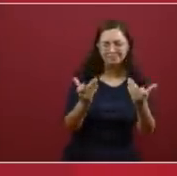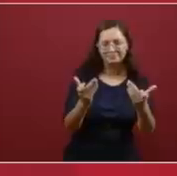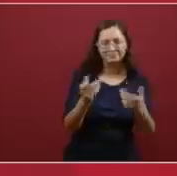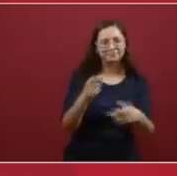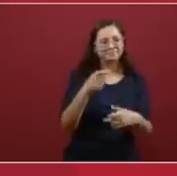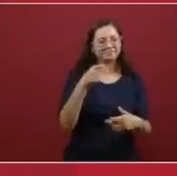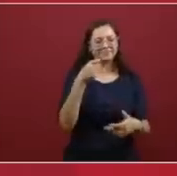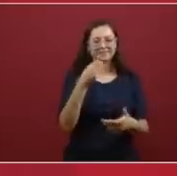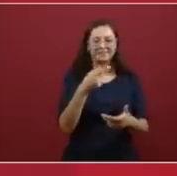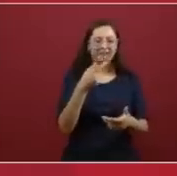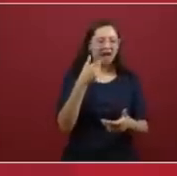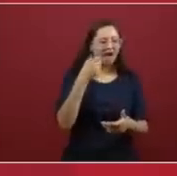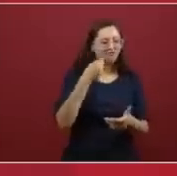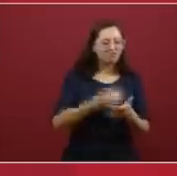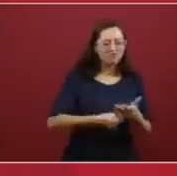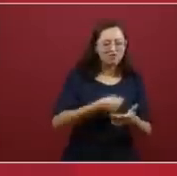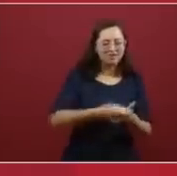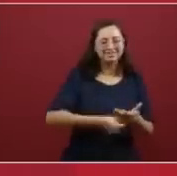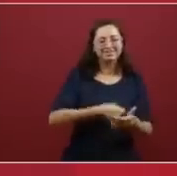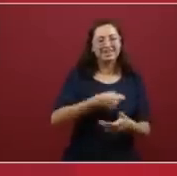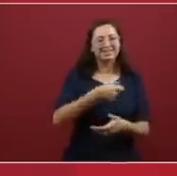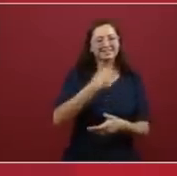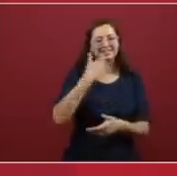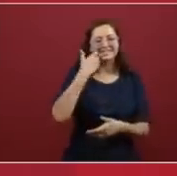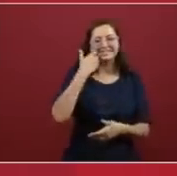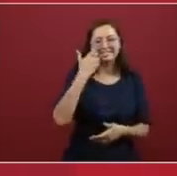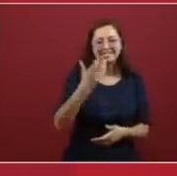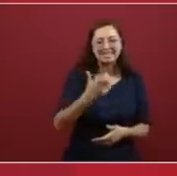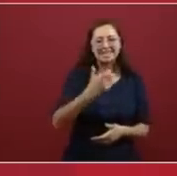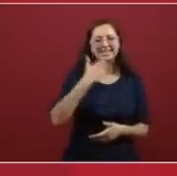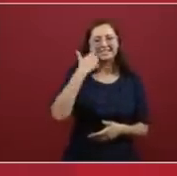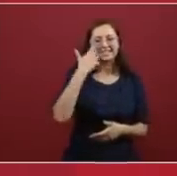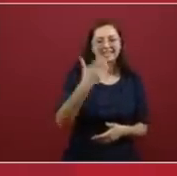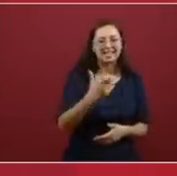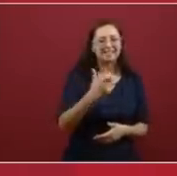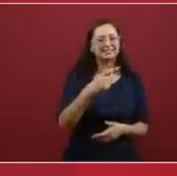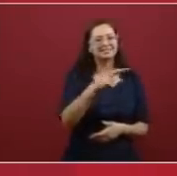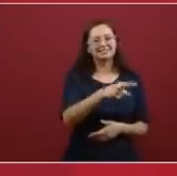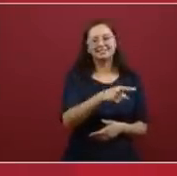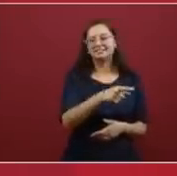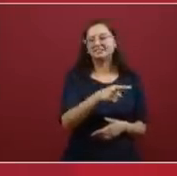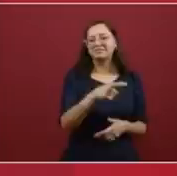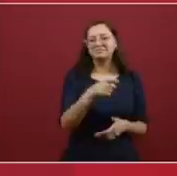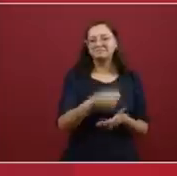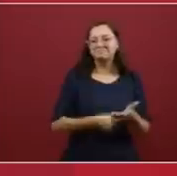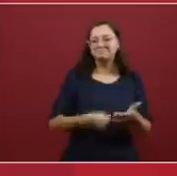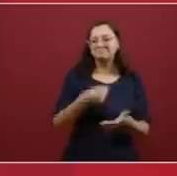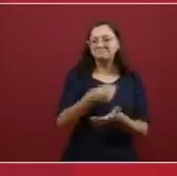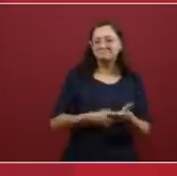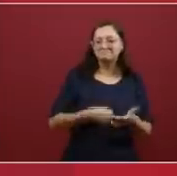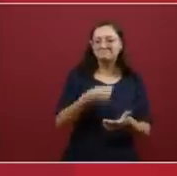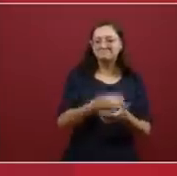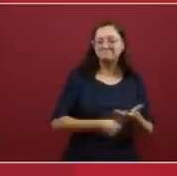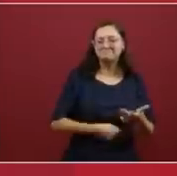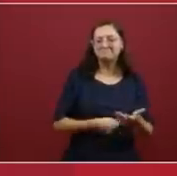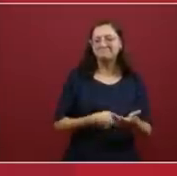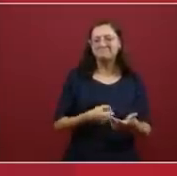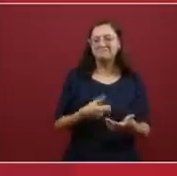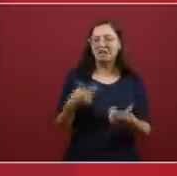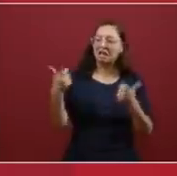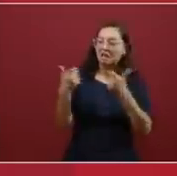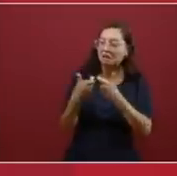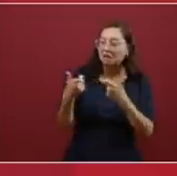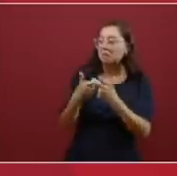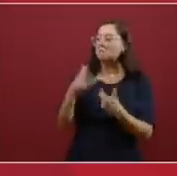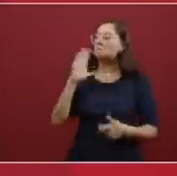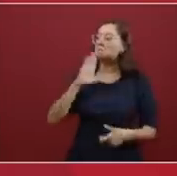queriendo hablar de la debilidad de nuestra